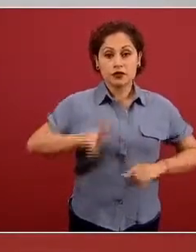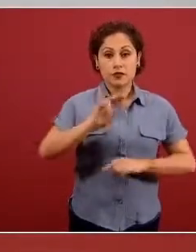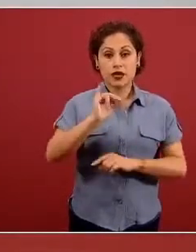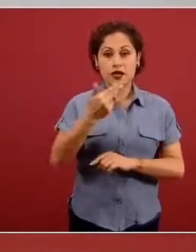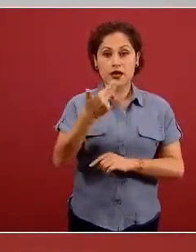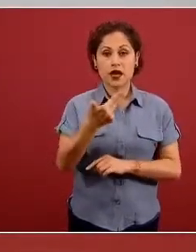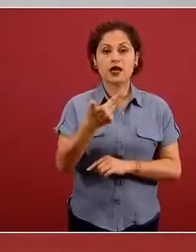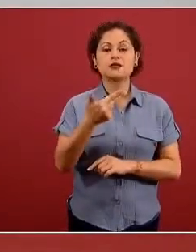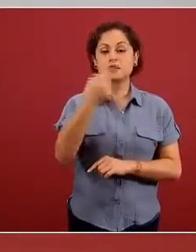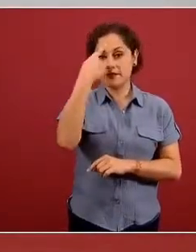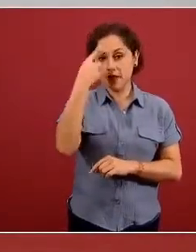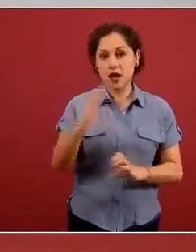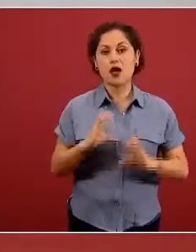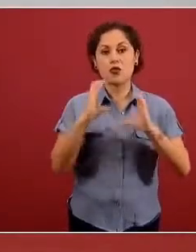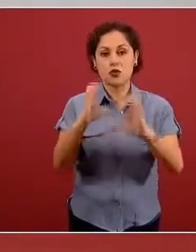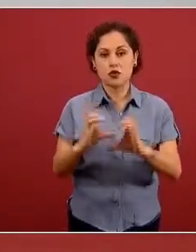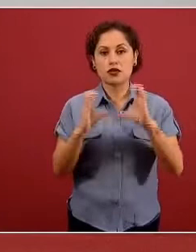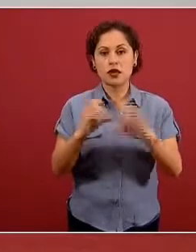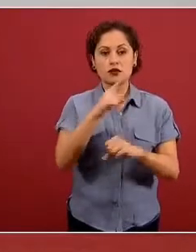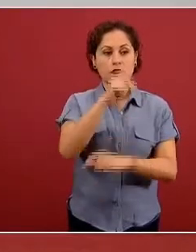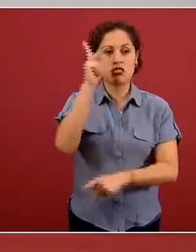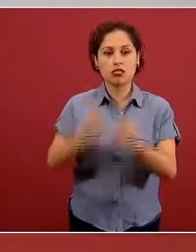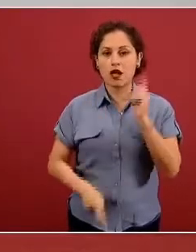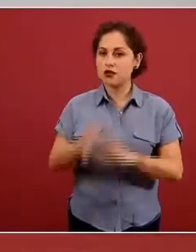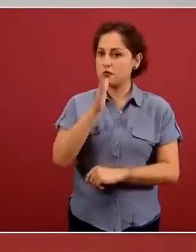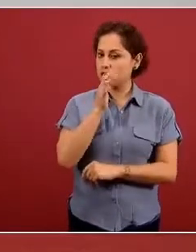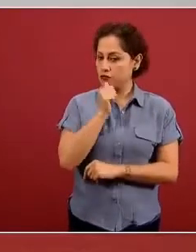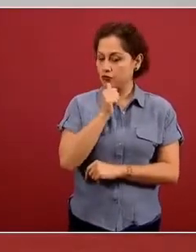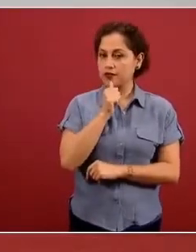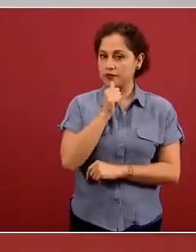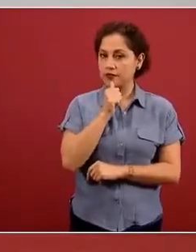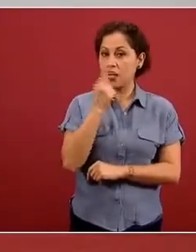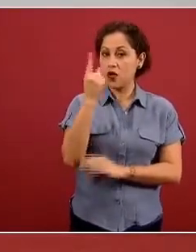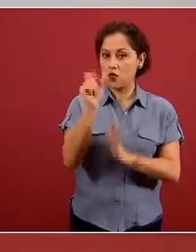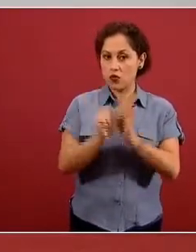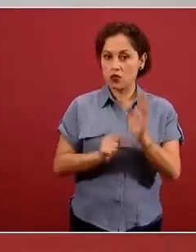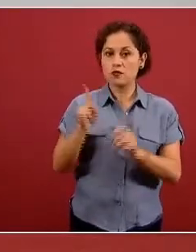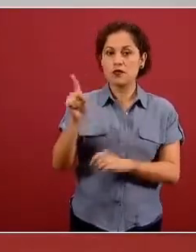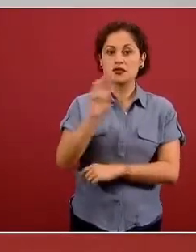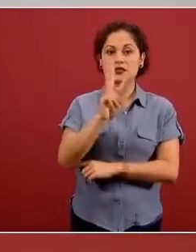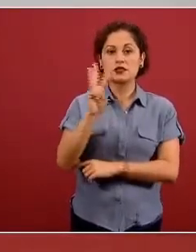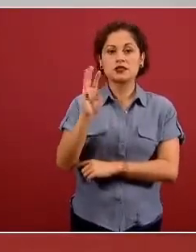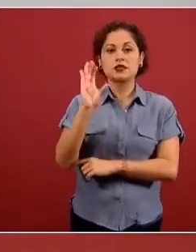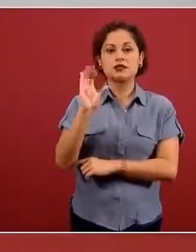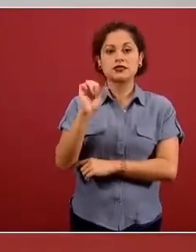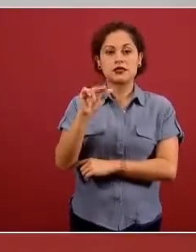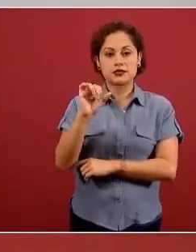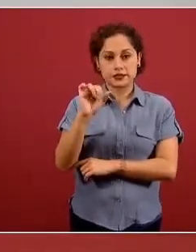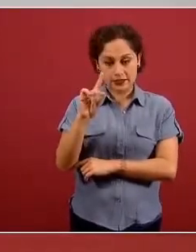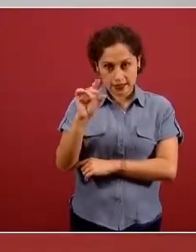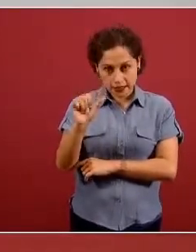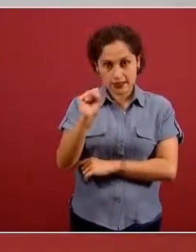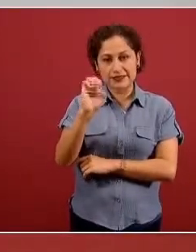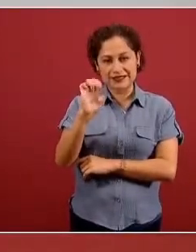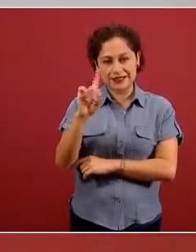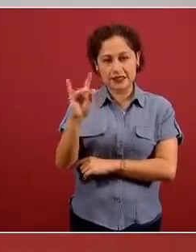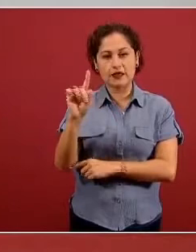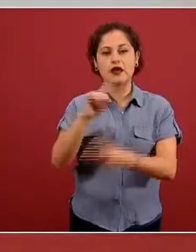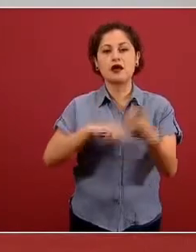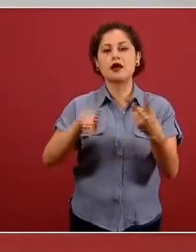Desde hace más de un mes se tiene en la página de Cencida, en colaboración con las instituciones, los